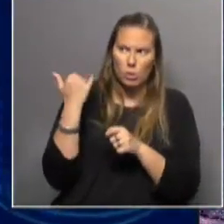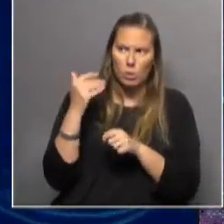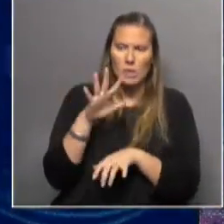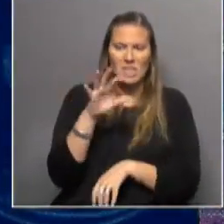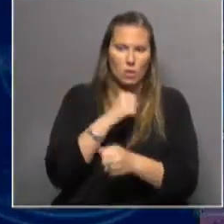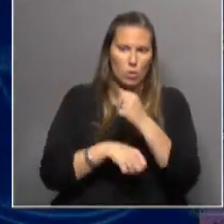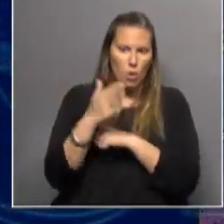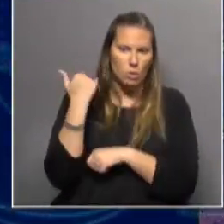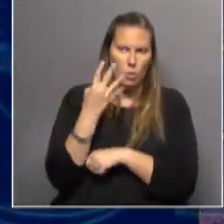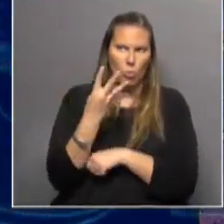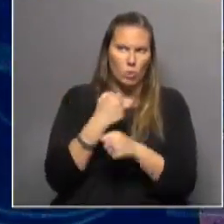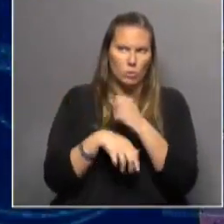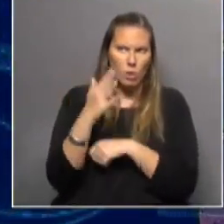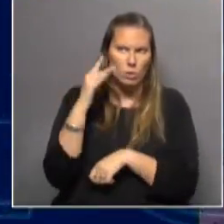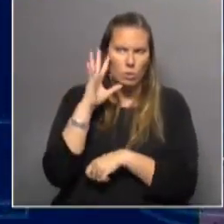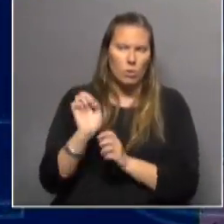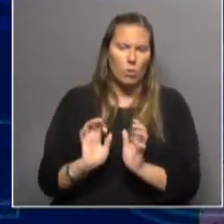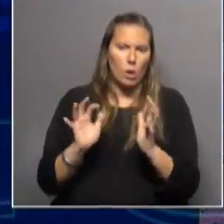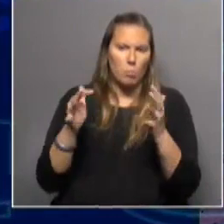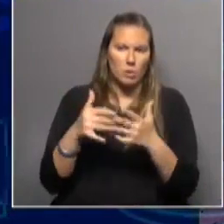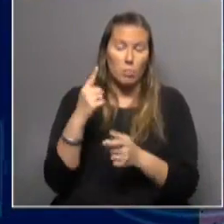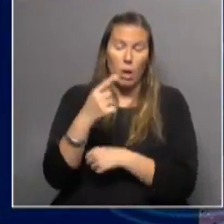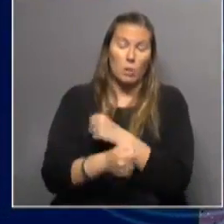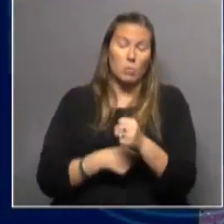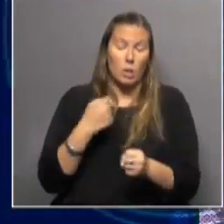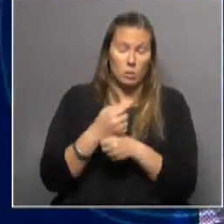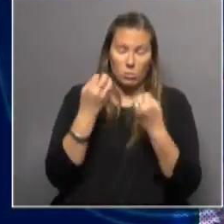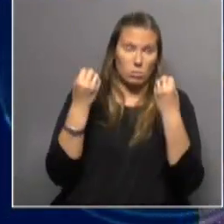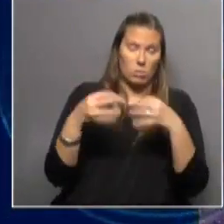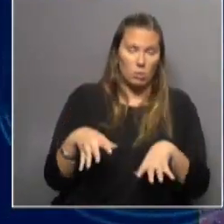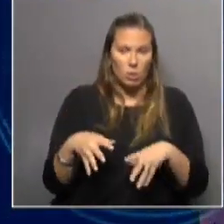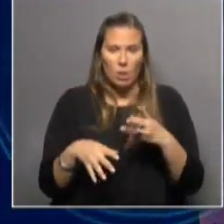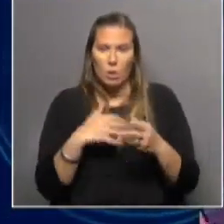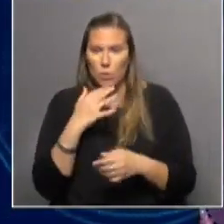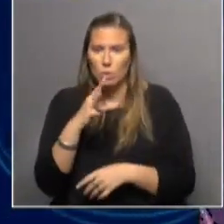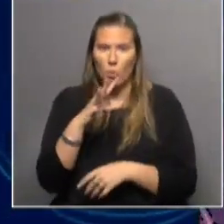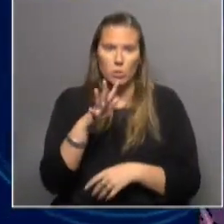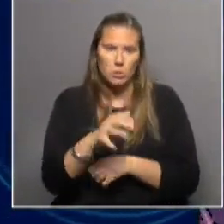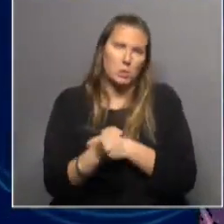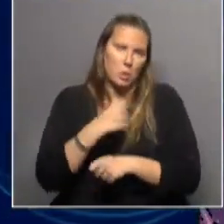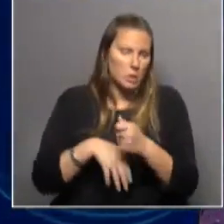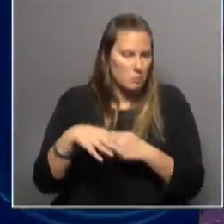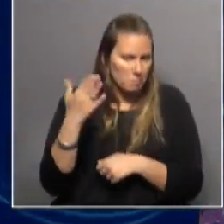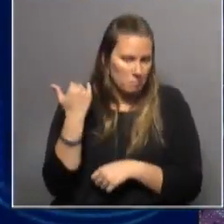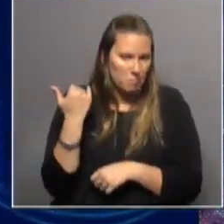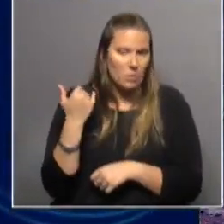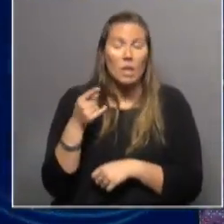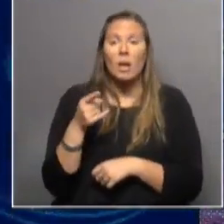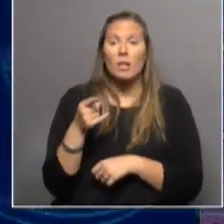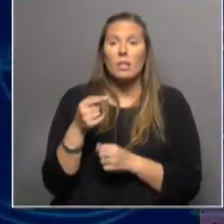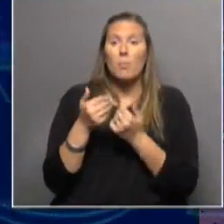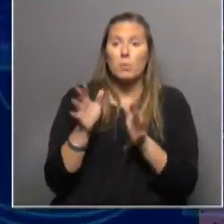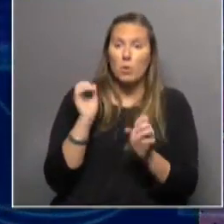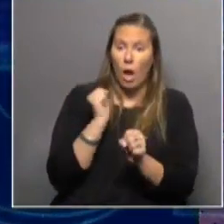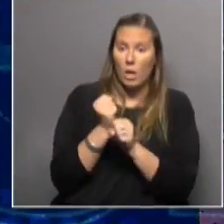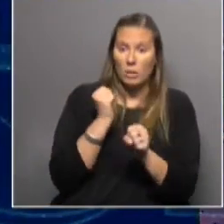cinco años o cuatro años yo con la pandemia ahora hay un año que me lo perdí no me acuerdo si son cuatro o cinco y se empezó